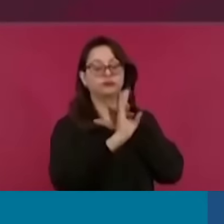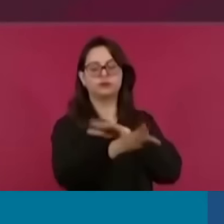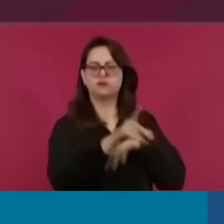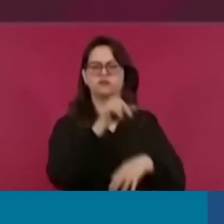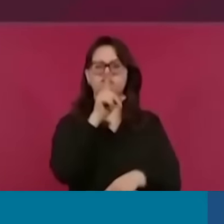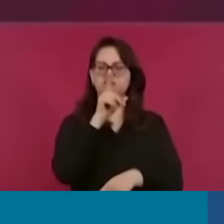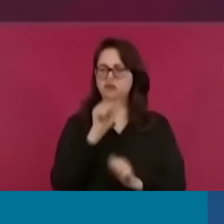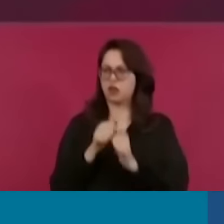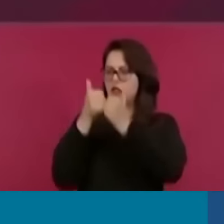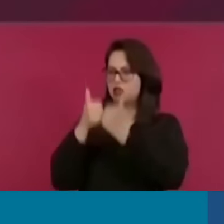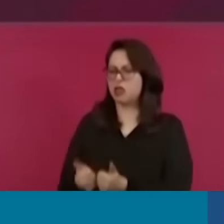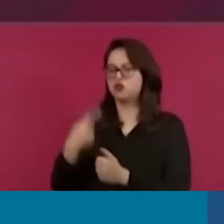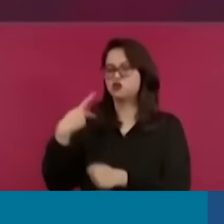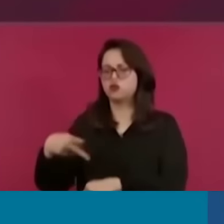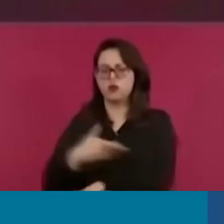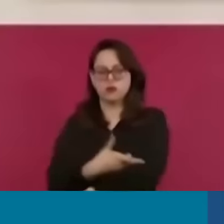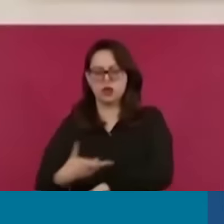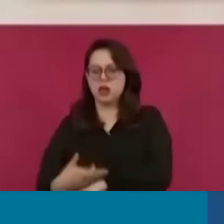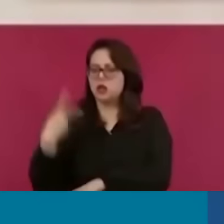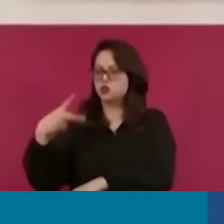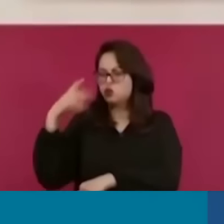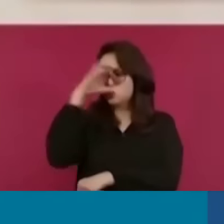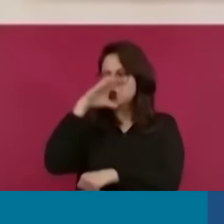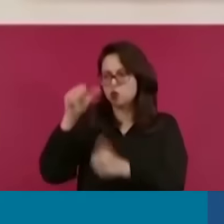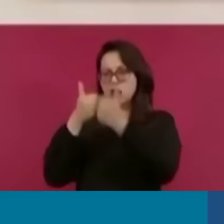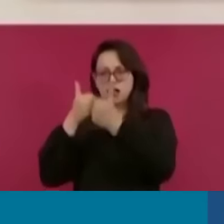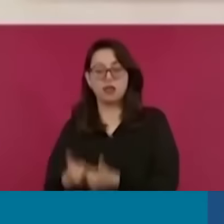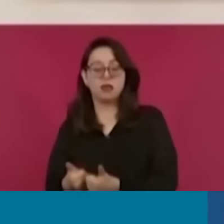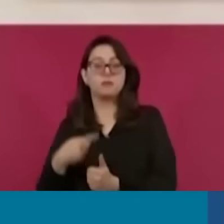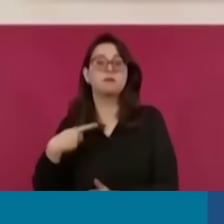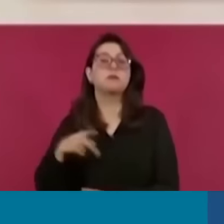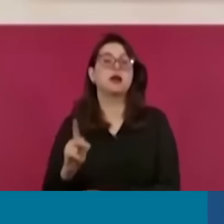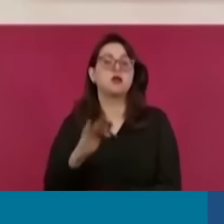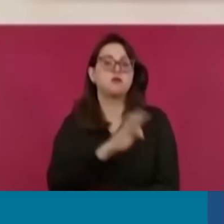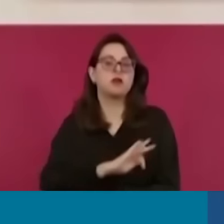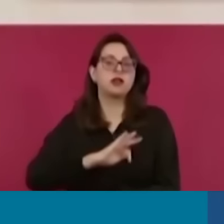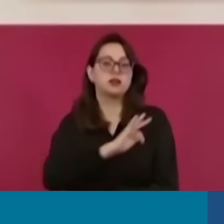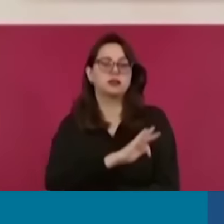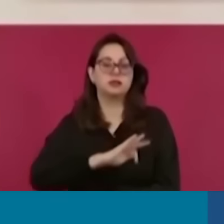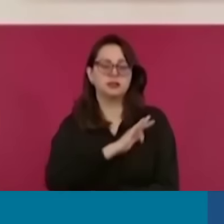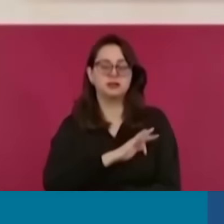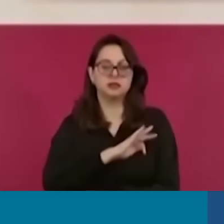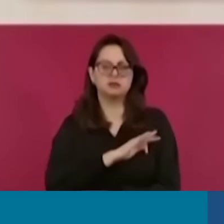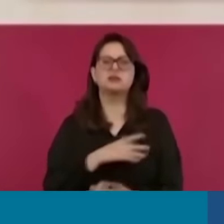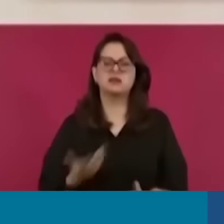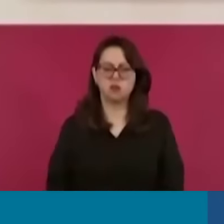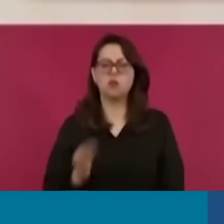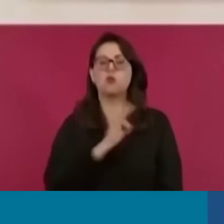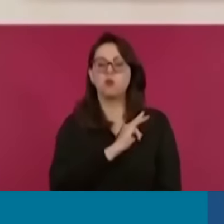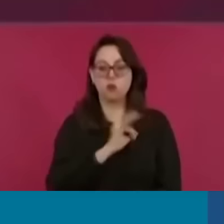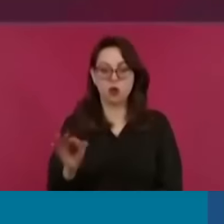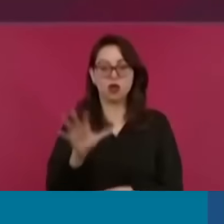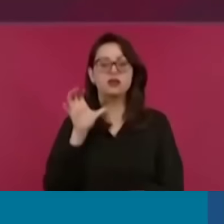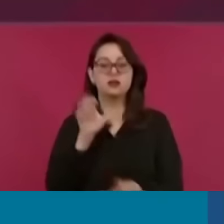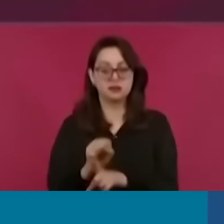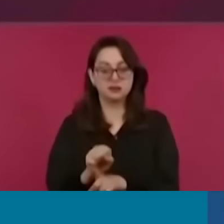en donde nacieron, donde están sus familiares, sus culturas. Y esto se puede lograr, lo podemos